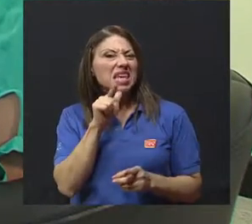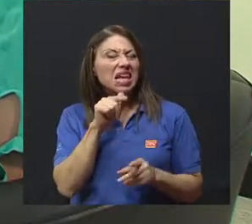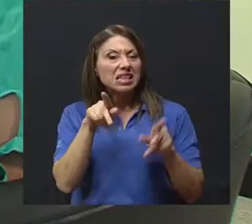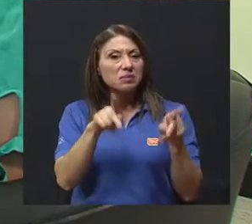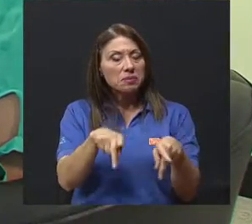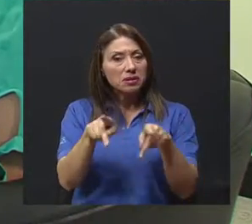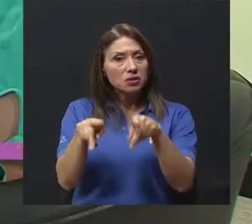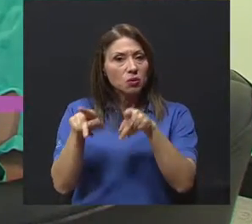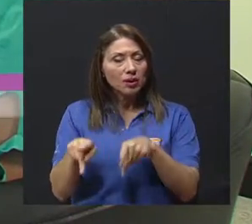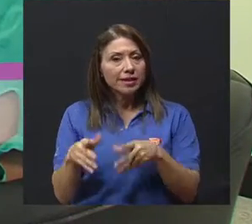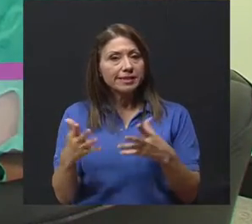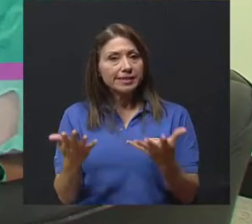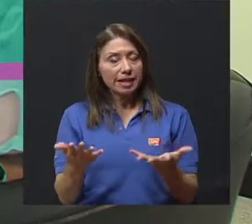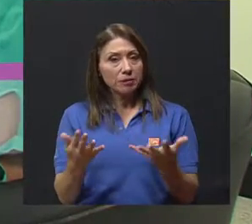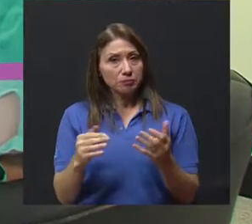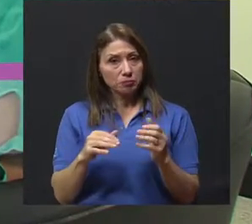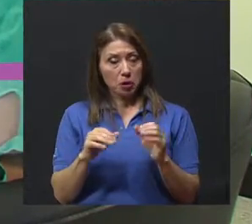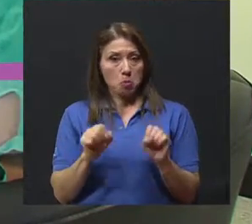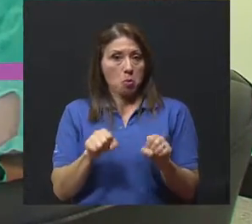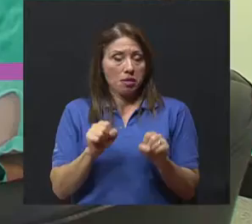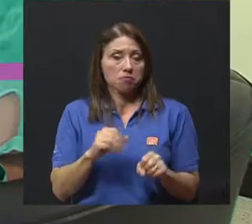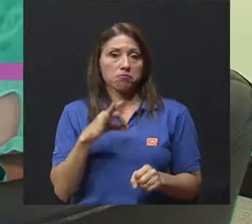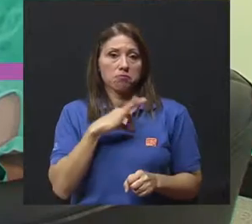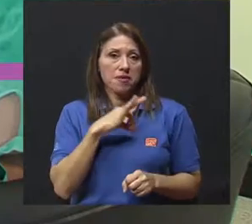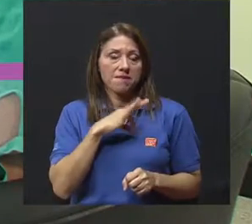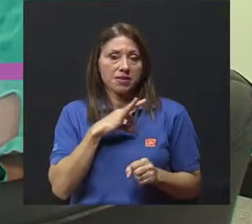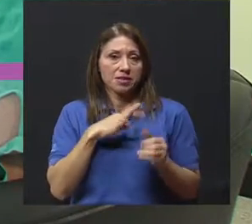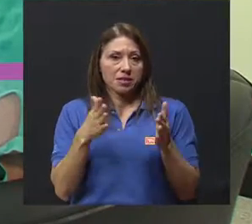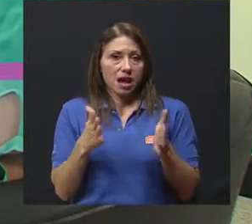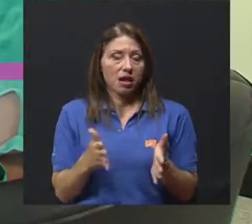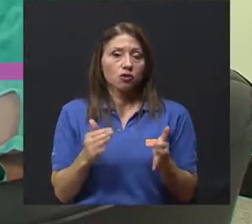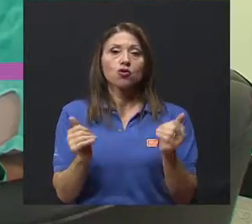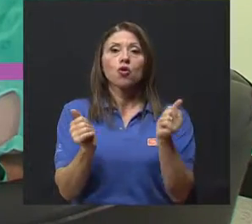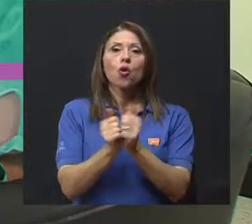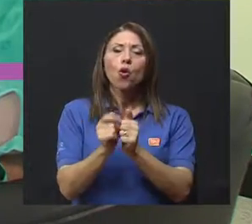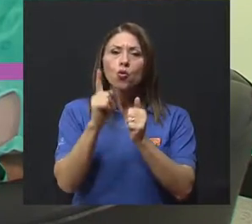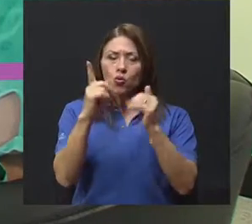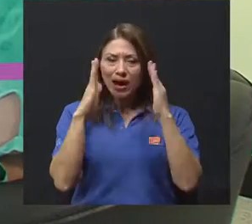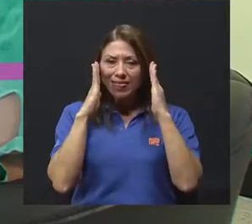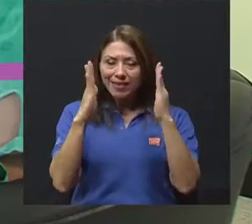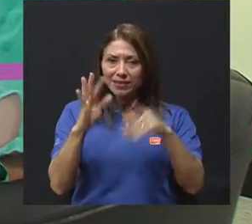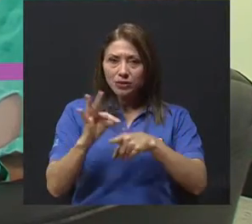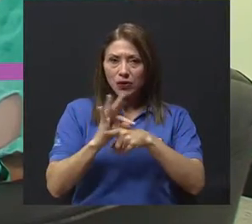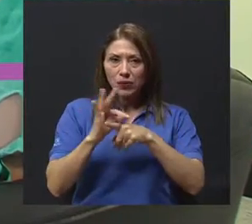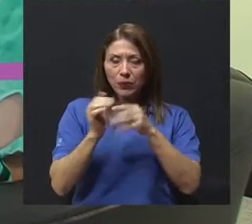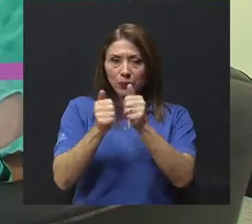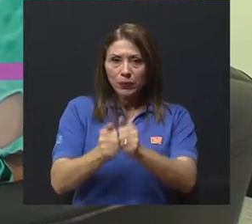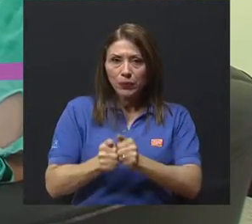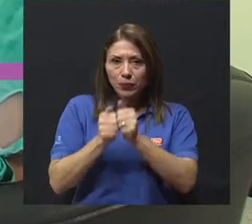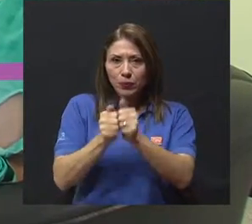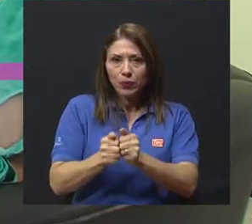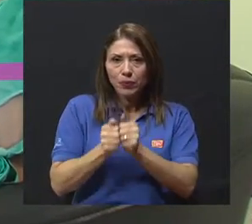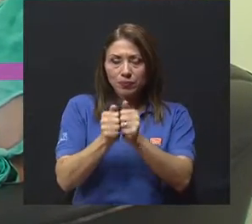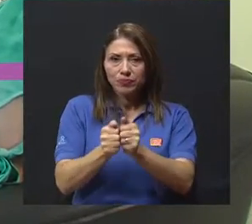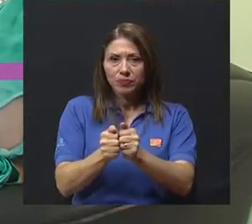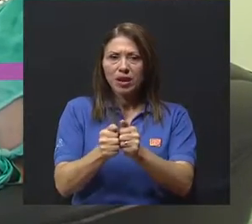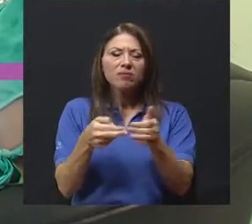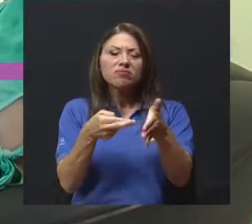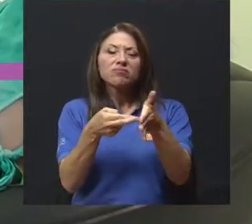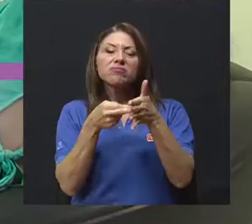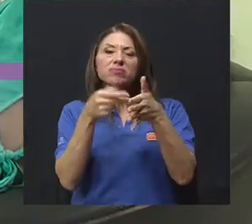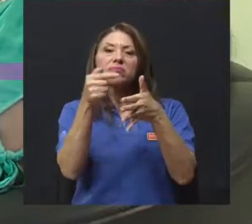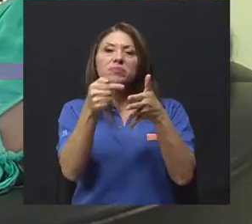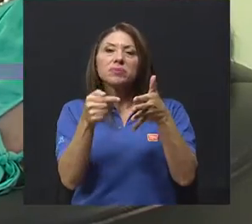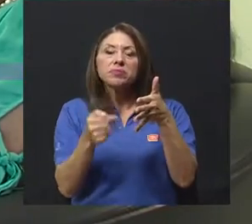eventuales beneficiarios de una de una sesión de varias sesiones de equinoterapia cuál es ese perfil